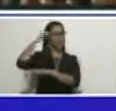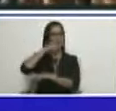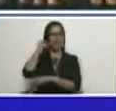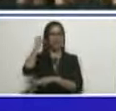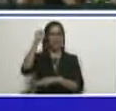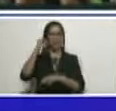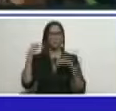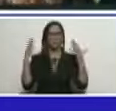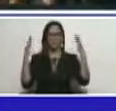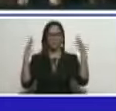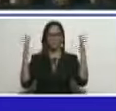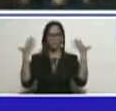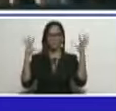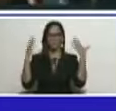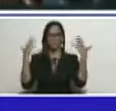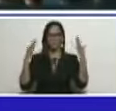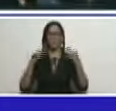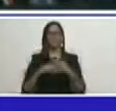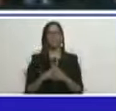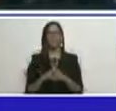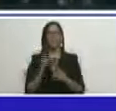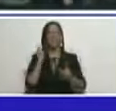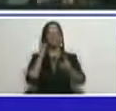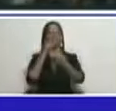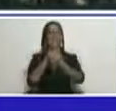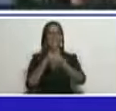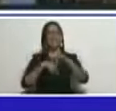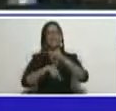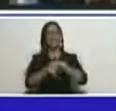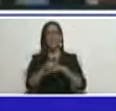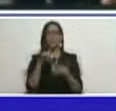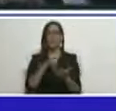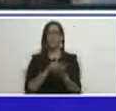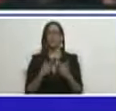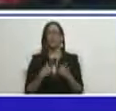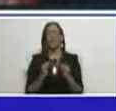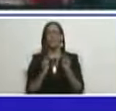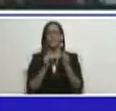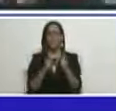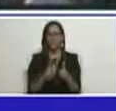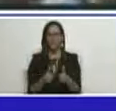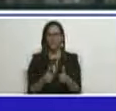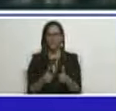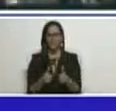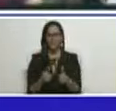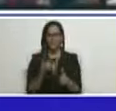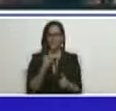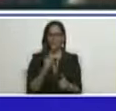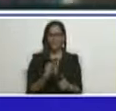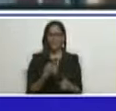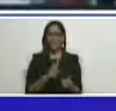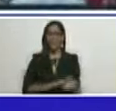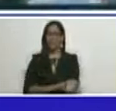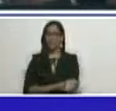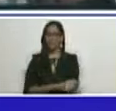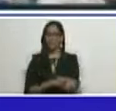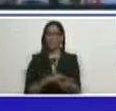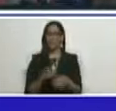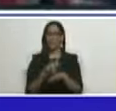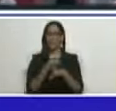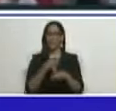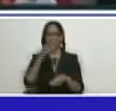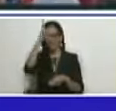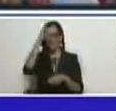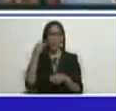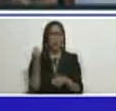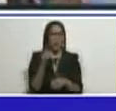Miren, desde que salí del aeropuerto, yo empecé y le dije a Víctor, mira, cómo la gente se